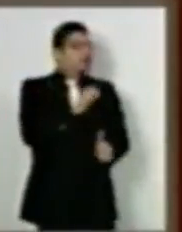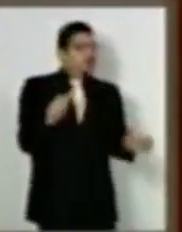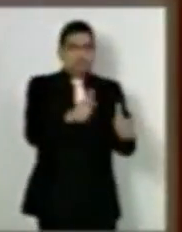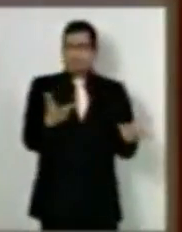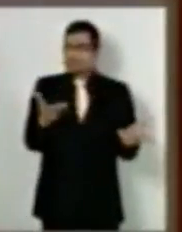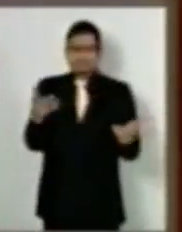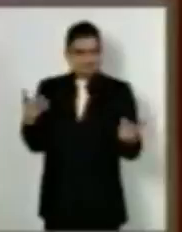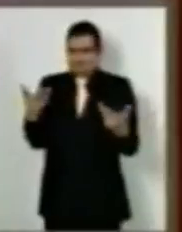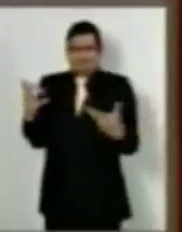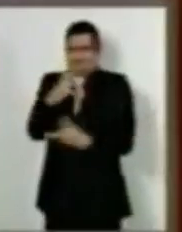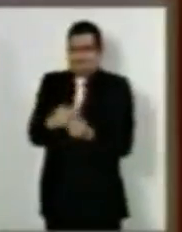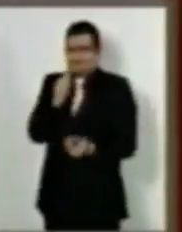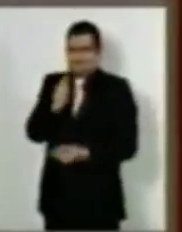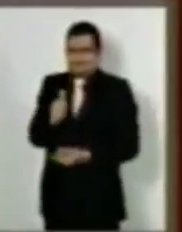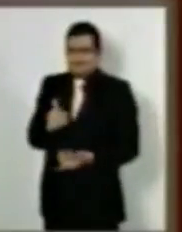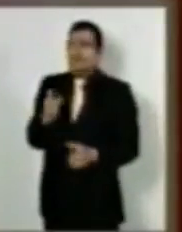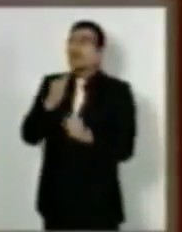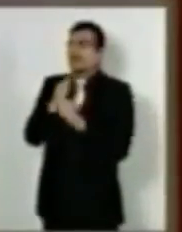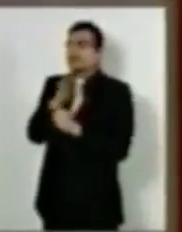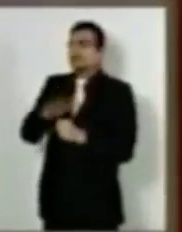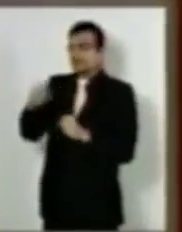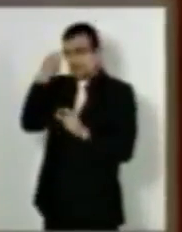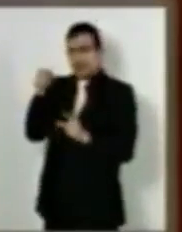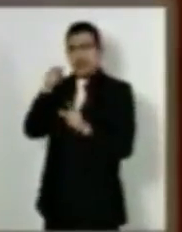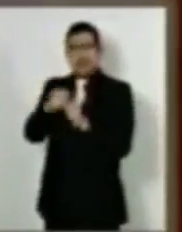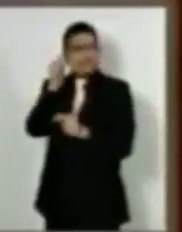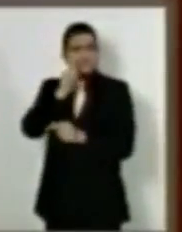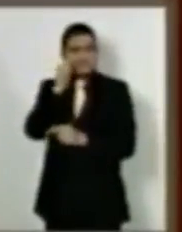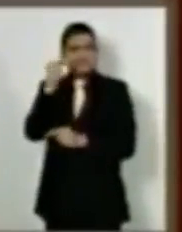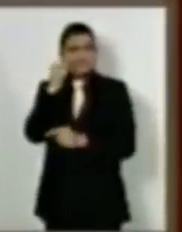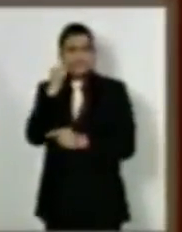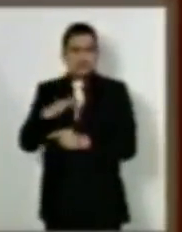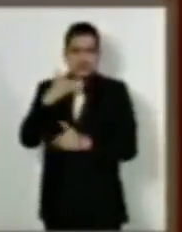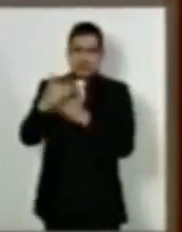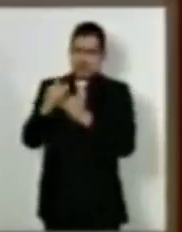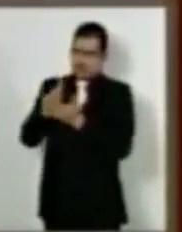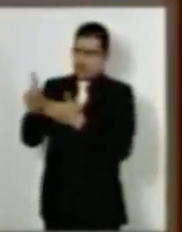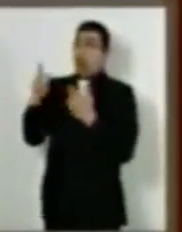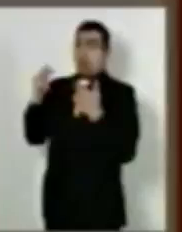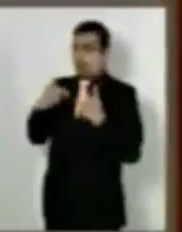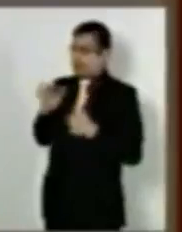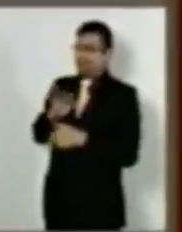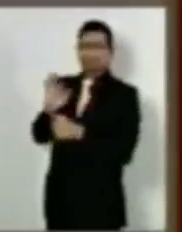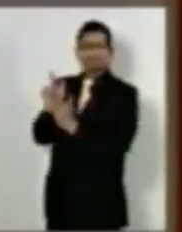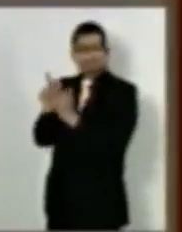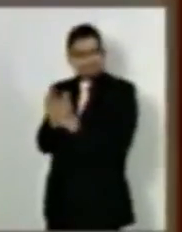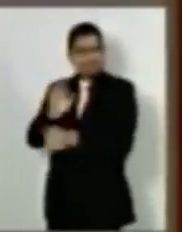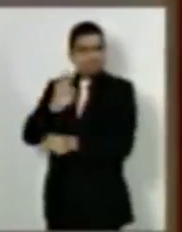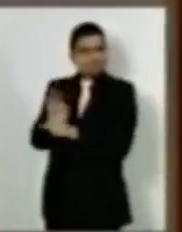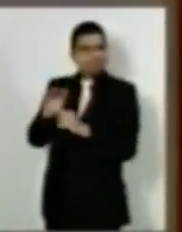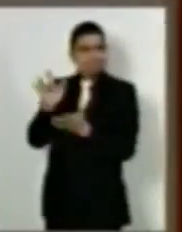las autoridades deberán preservar en todo momento y sin excepción los derechos humanos y garantías